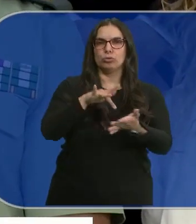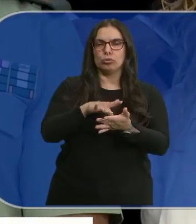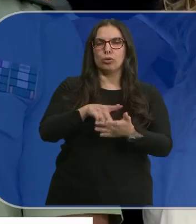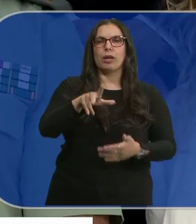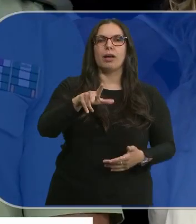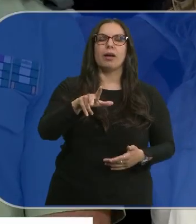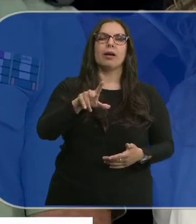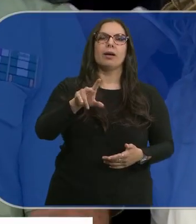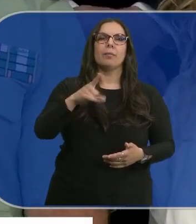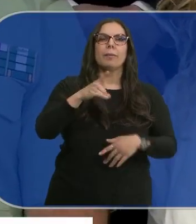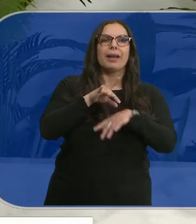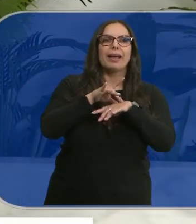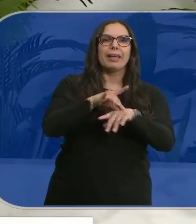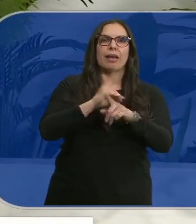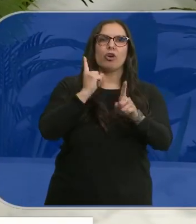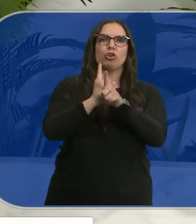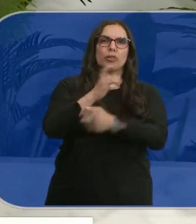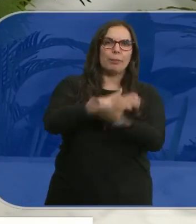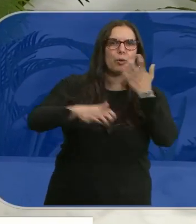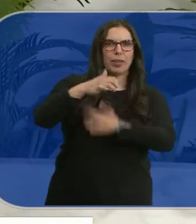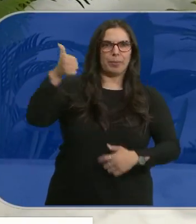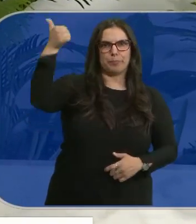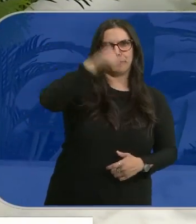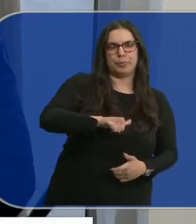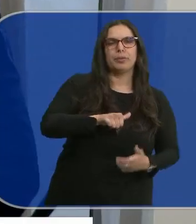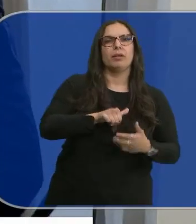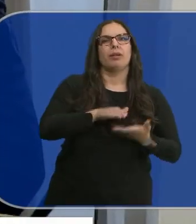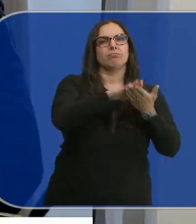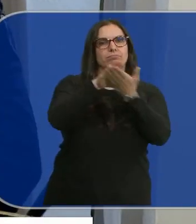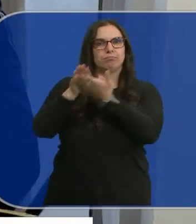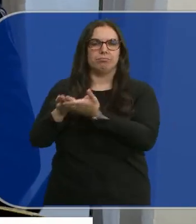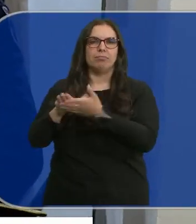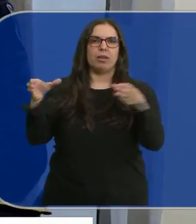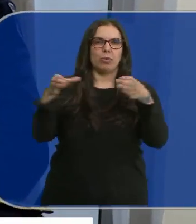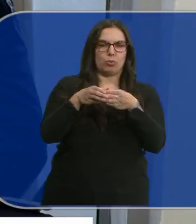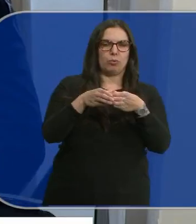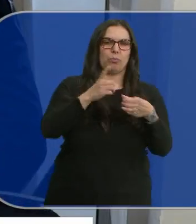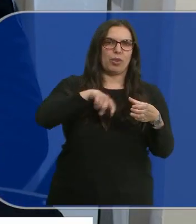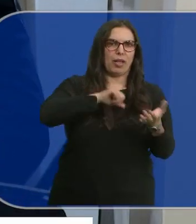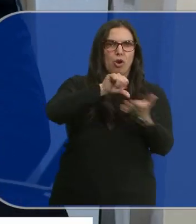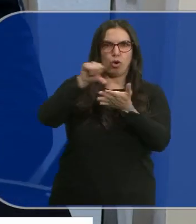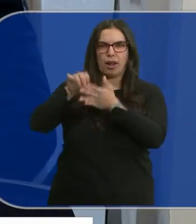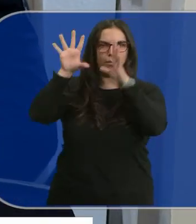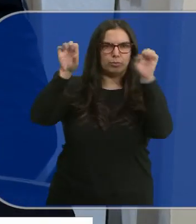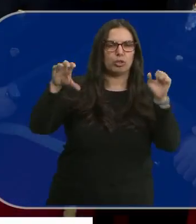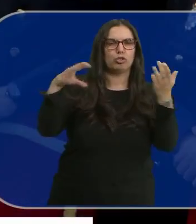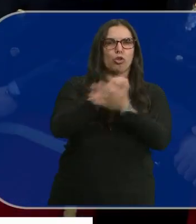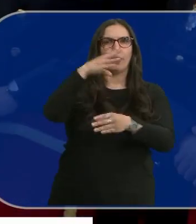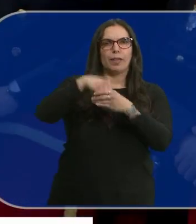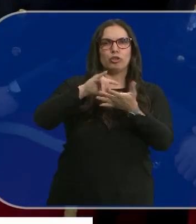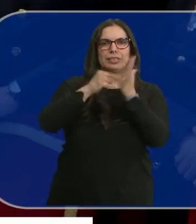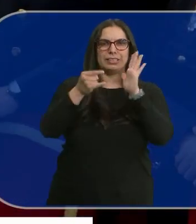procedido a la entrega de las primeras guías contra la violencia de género a los cuerpos y fuerzas de seguridad del Estado y policías locales del sistema